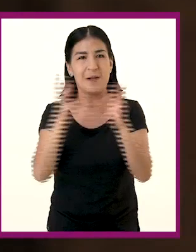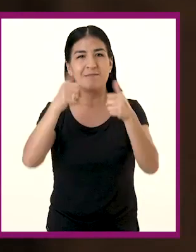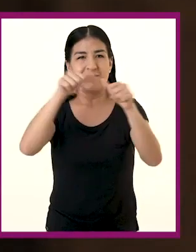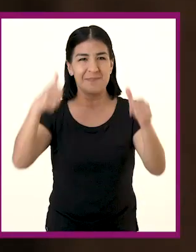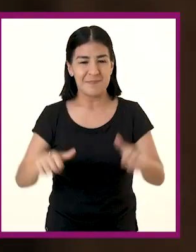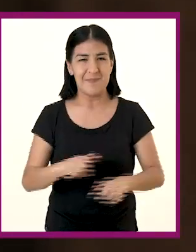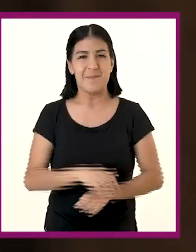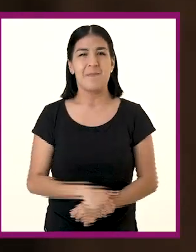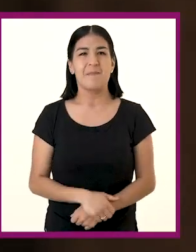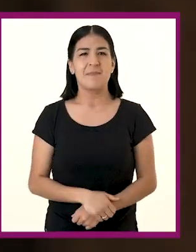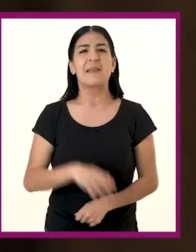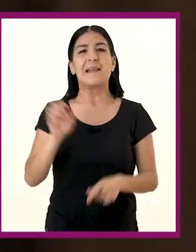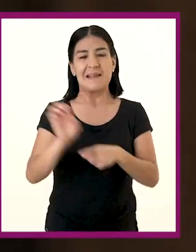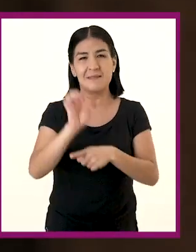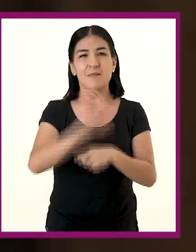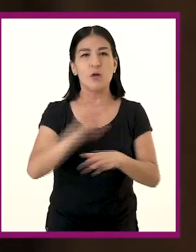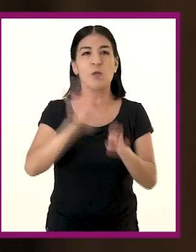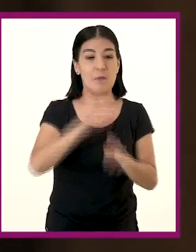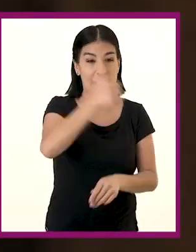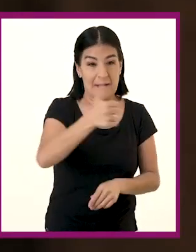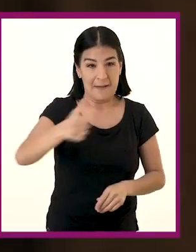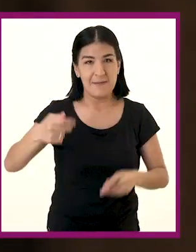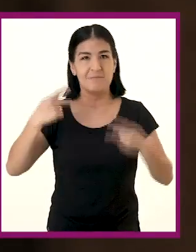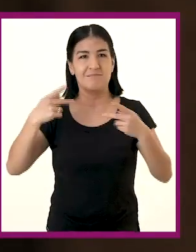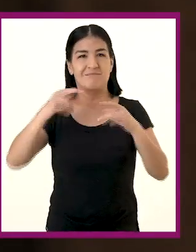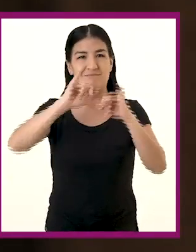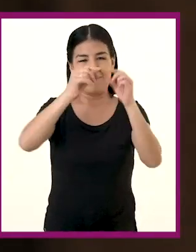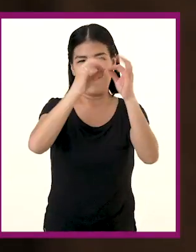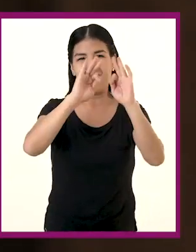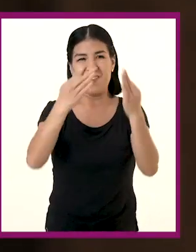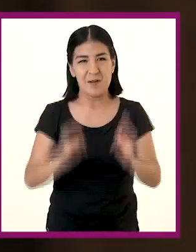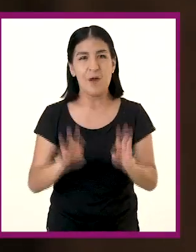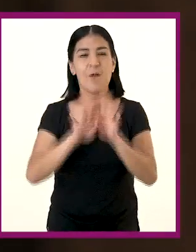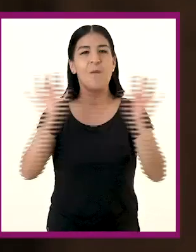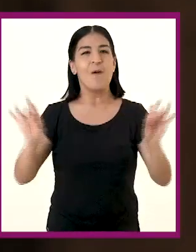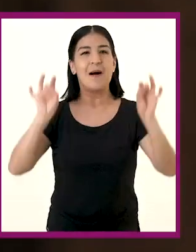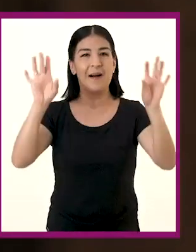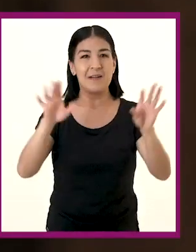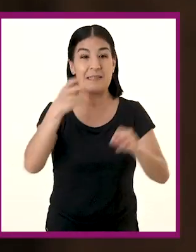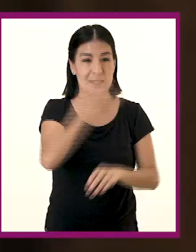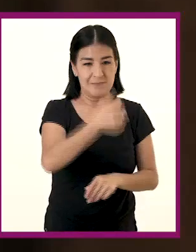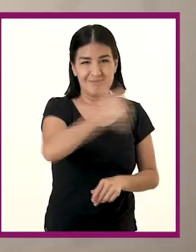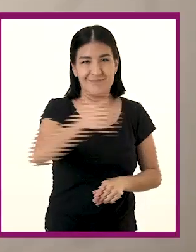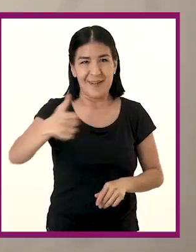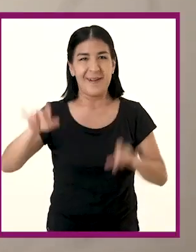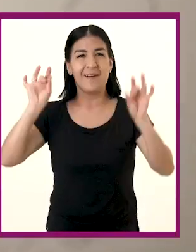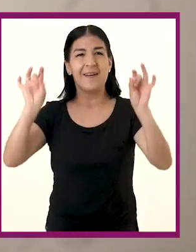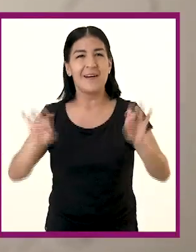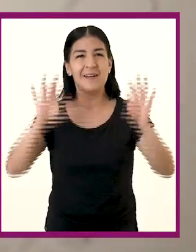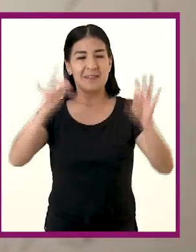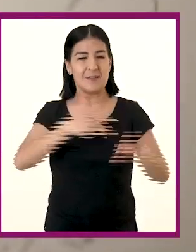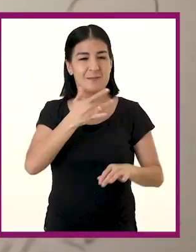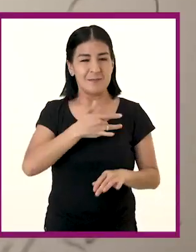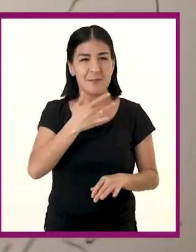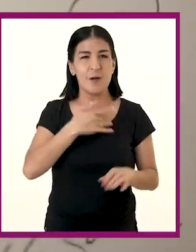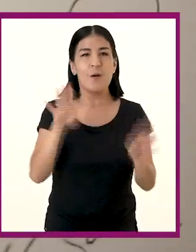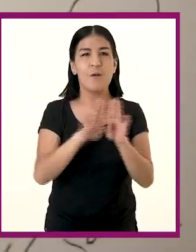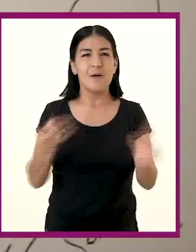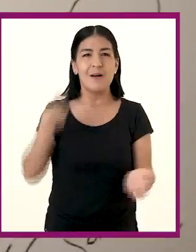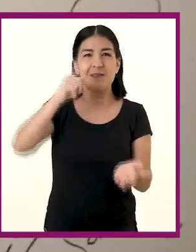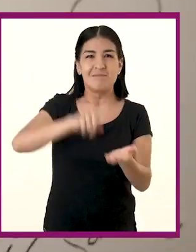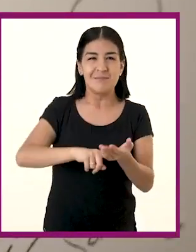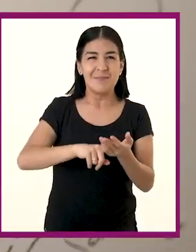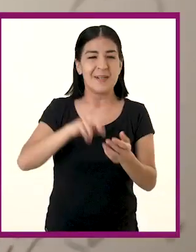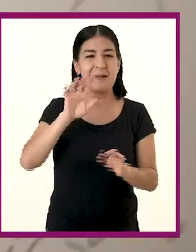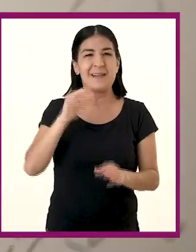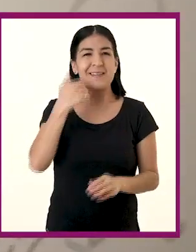utiliza también a veces como seudónimos. Entonces, cada personaje para él es un ángel. Entonces, estos ángeles,